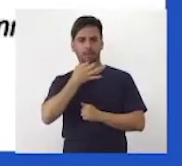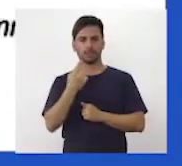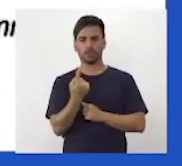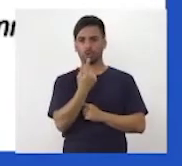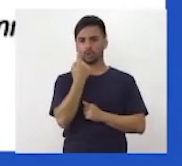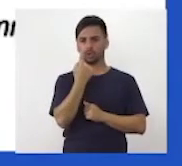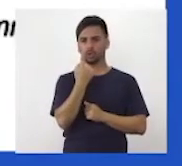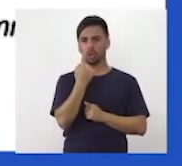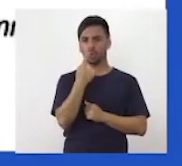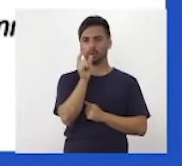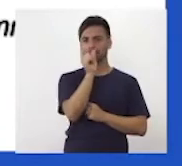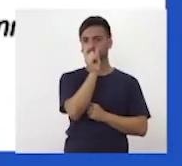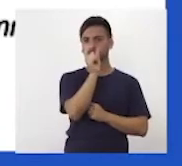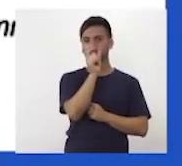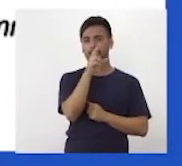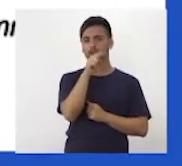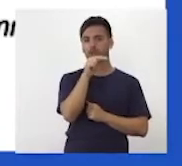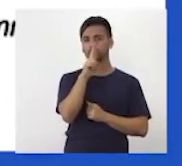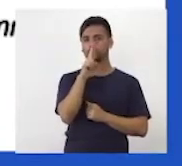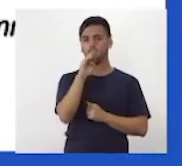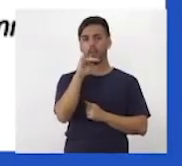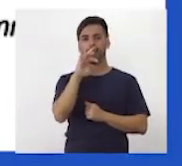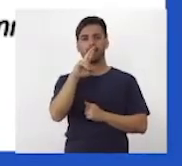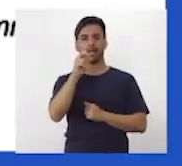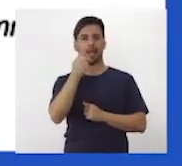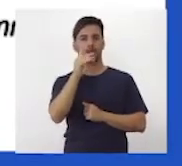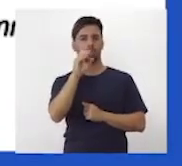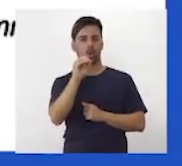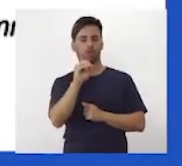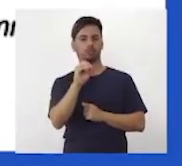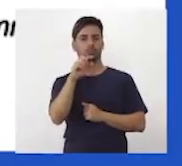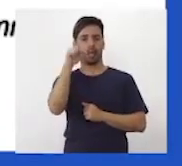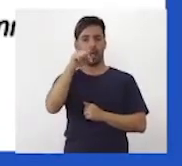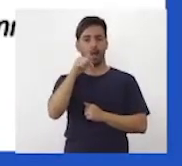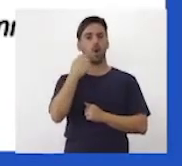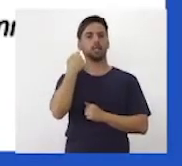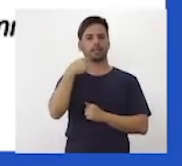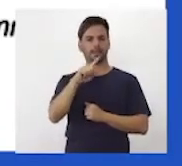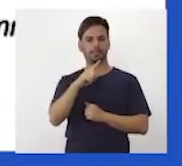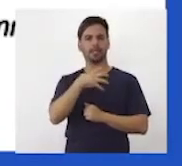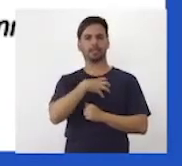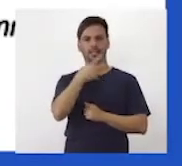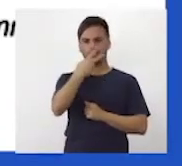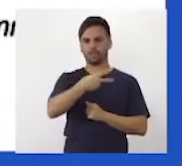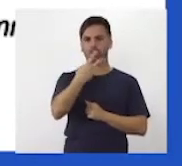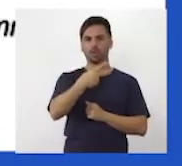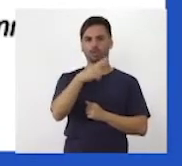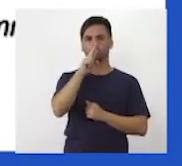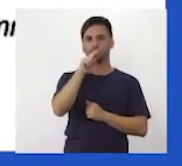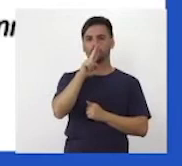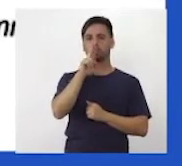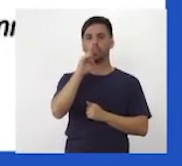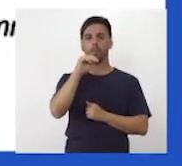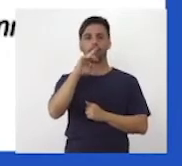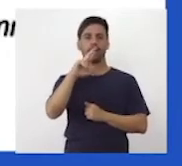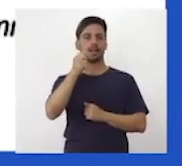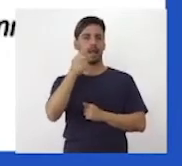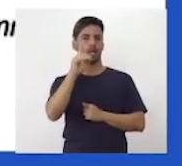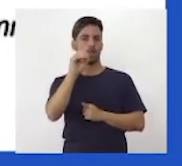caso, poseen parte literal el numerador y el denominador. ¿Recuerda? Muy sencillo. Vamos a